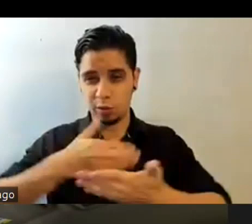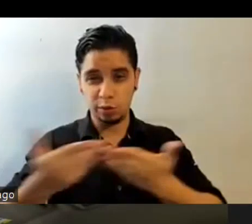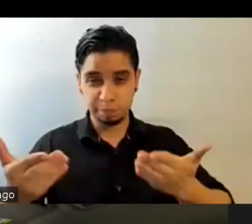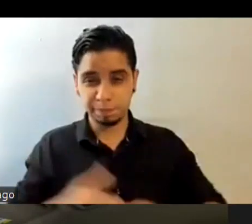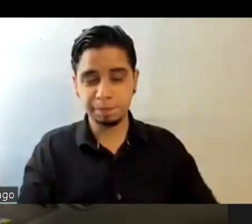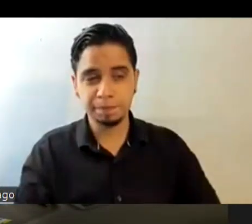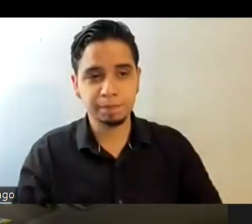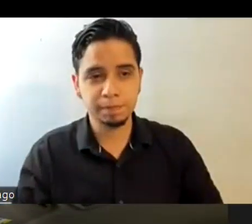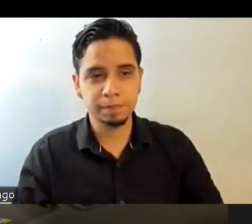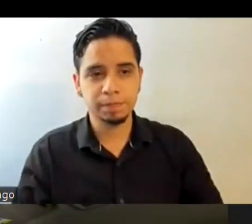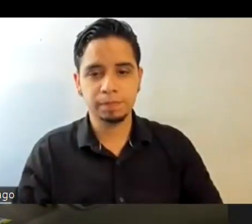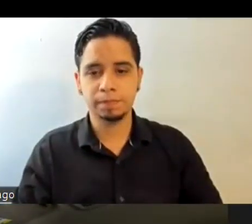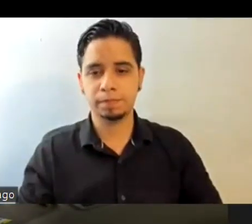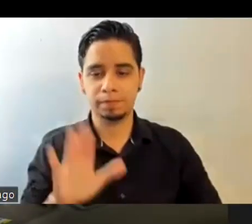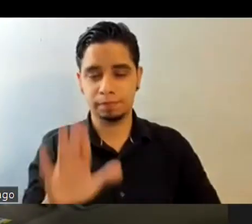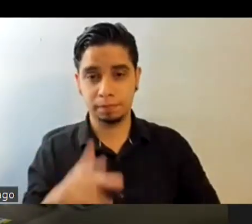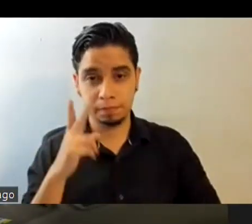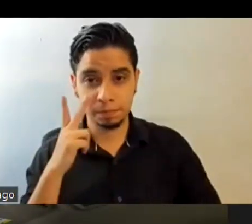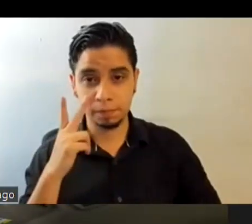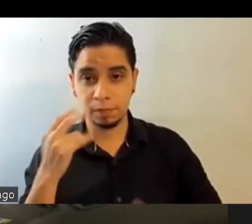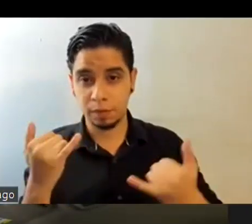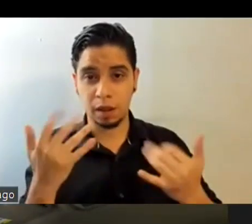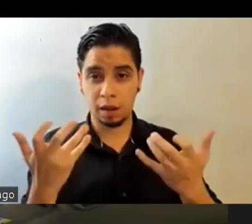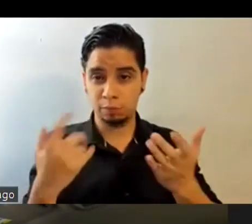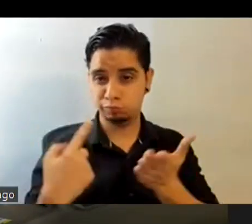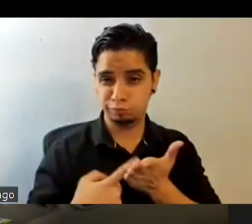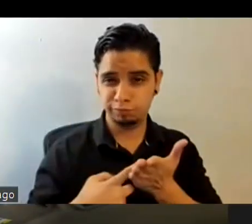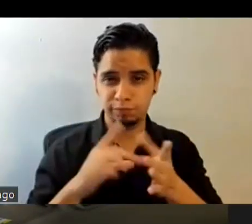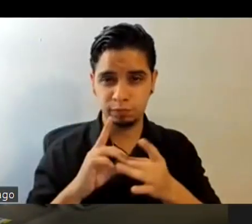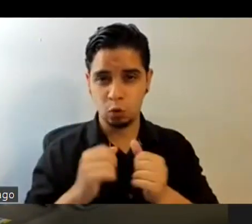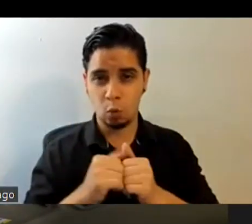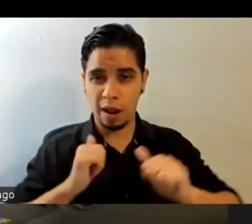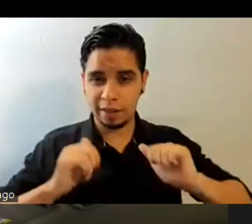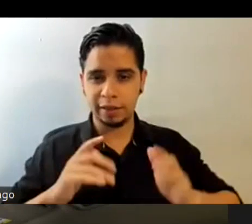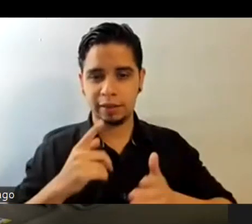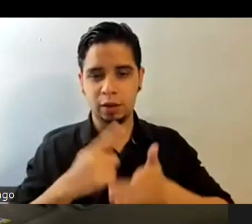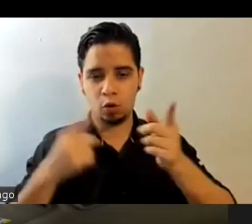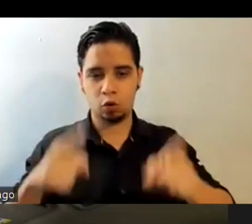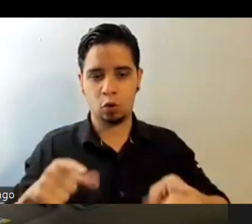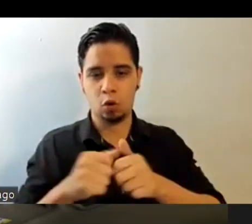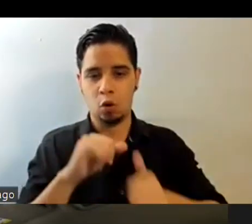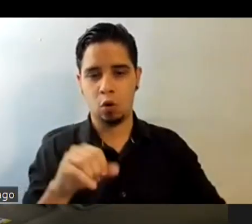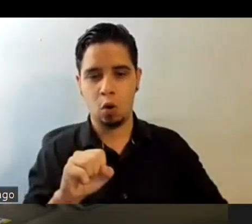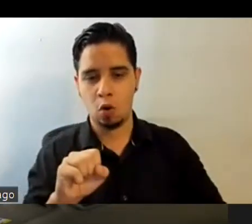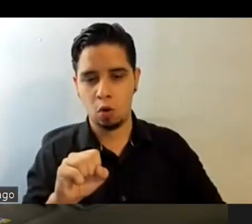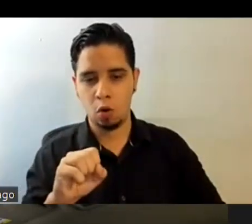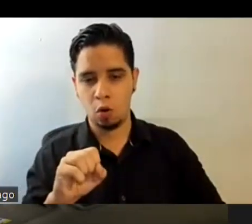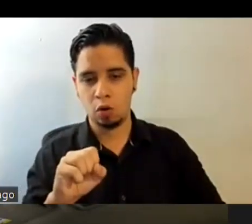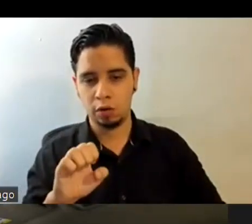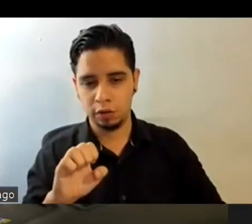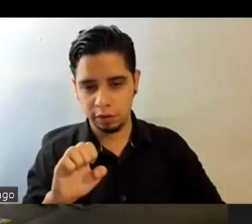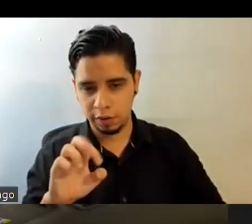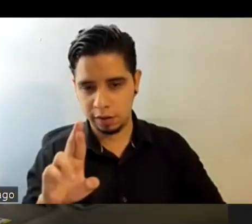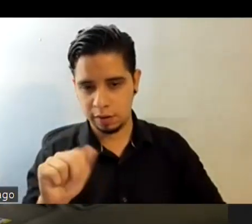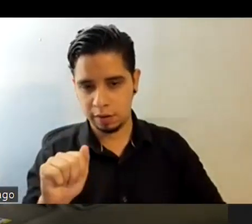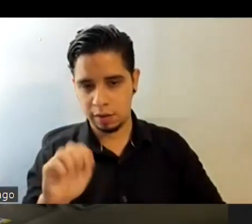¿Qué pasó? Pero vamos ahora a hablar como artista. ¿Qué pasó con José Ravelo cuando llega vamos